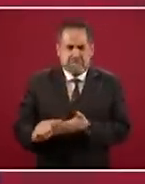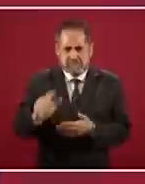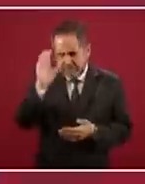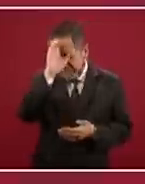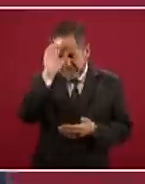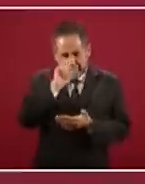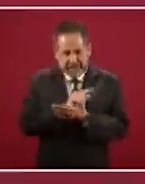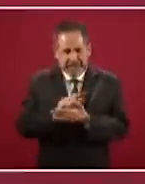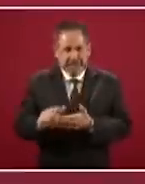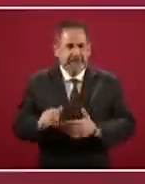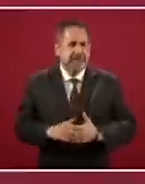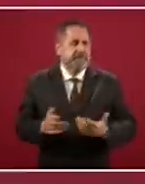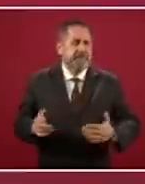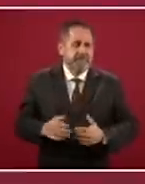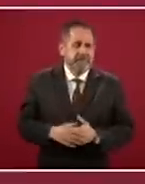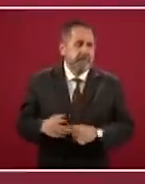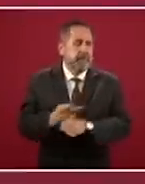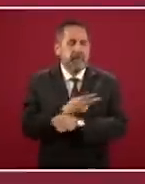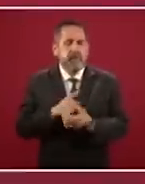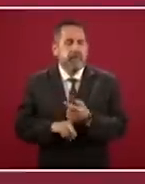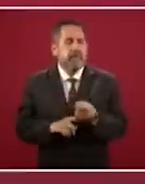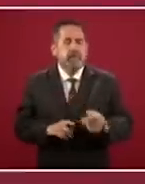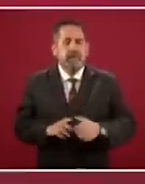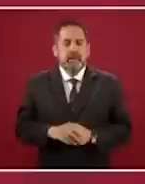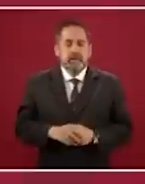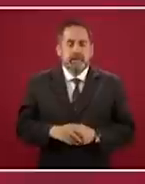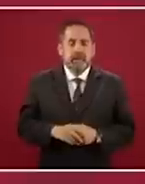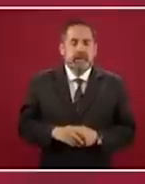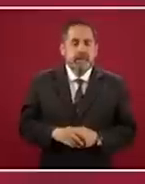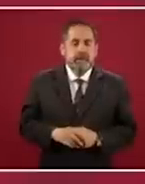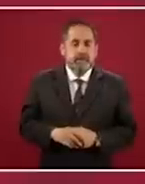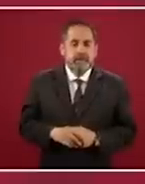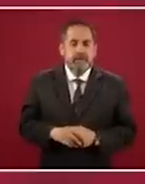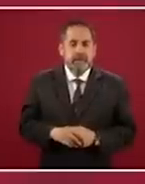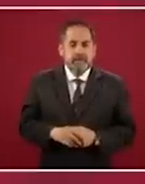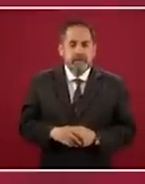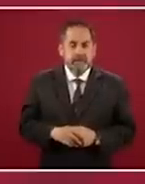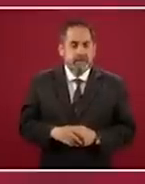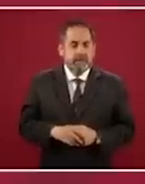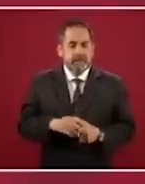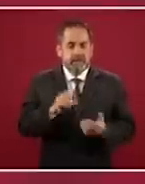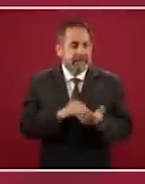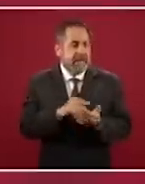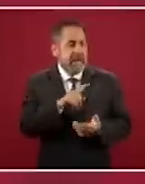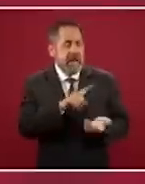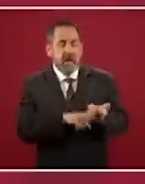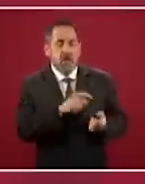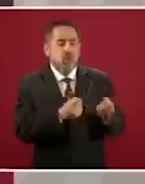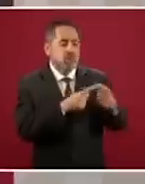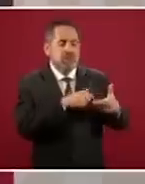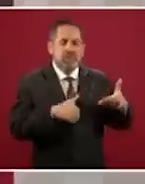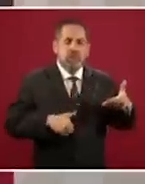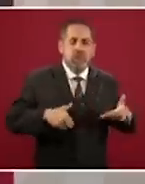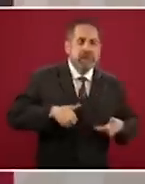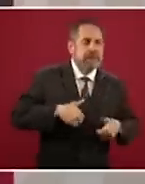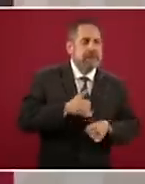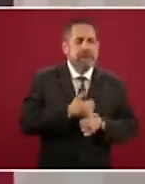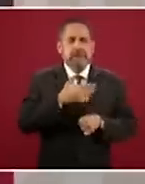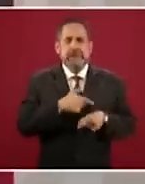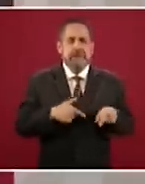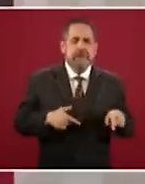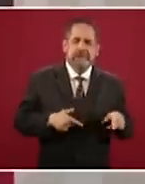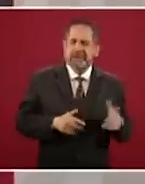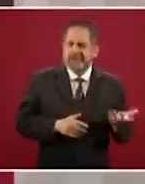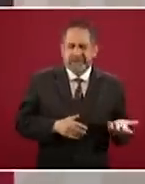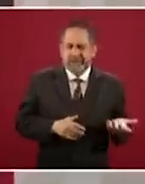¿Qué es lo que sucede? Que como pues hay una molestia, no es